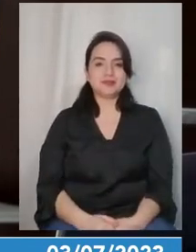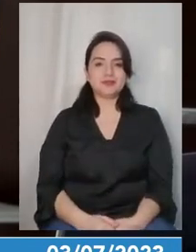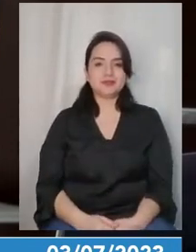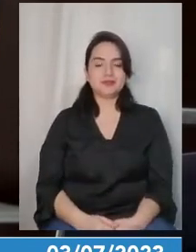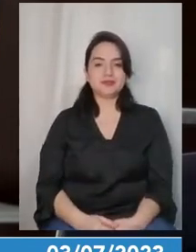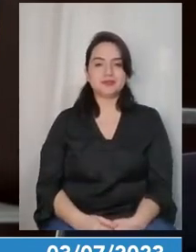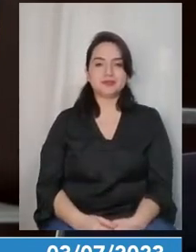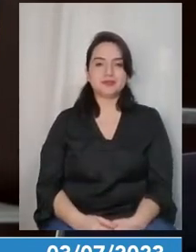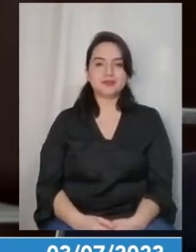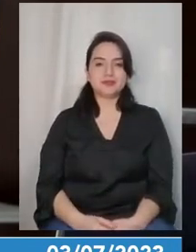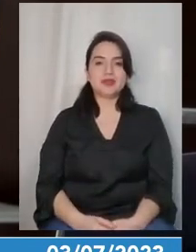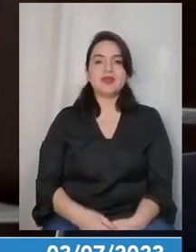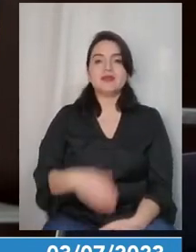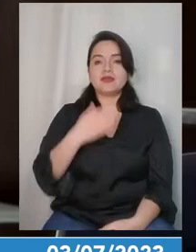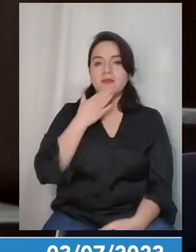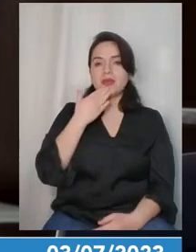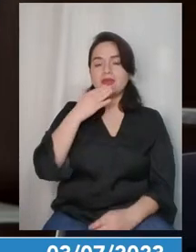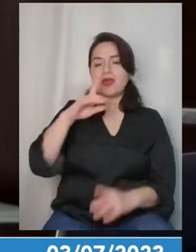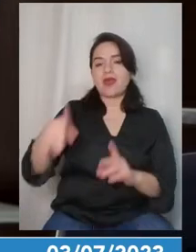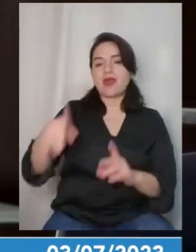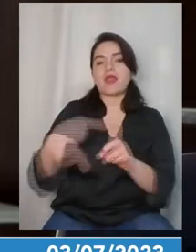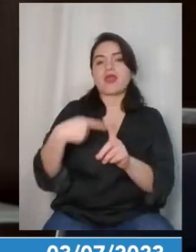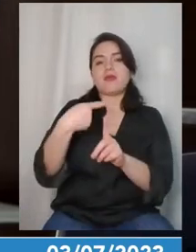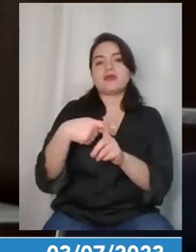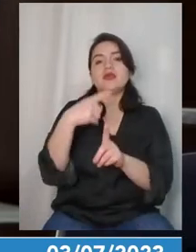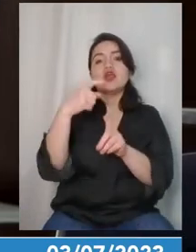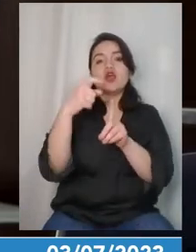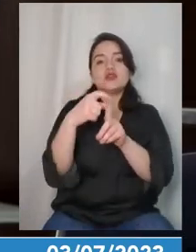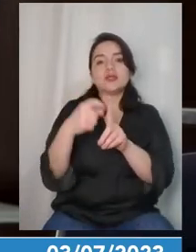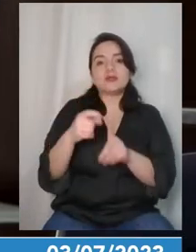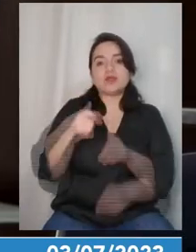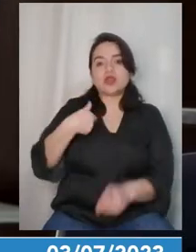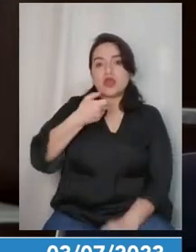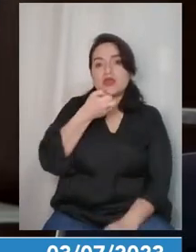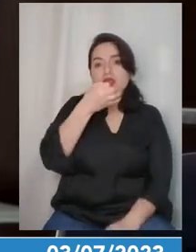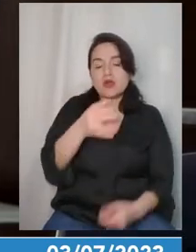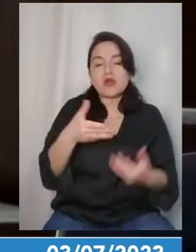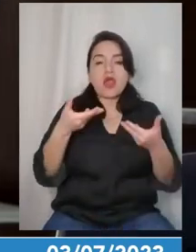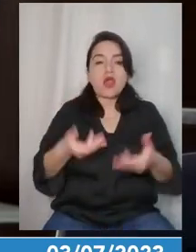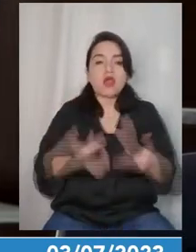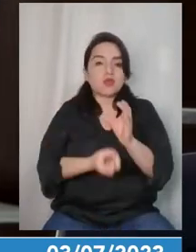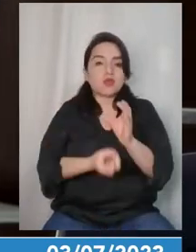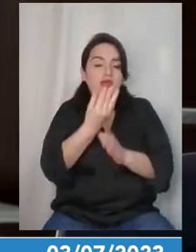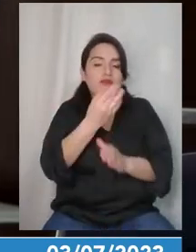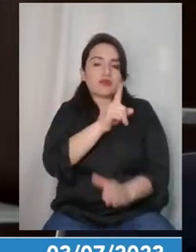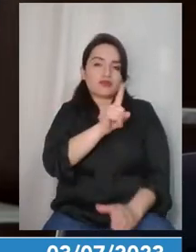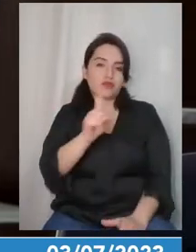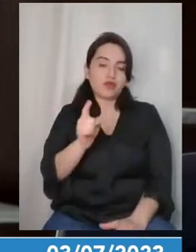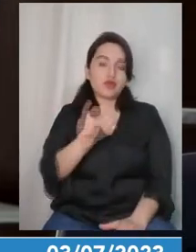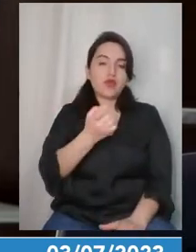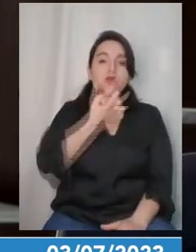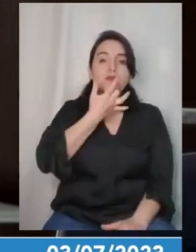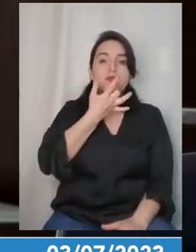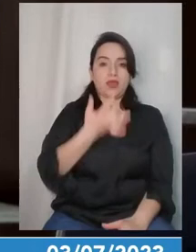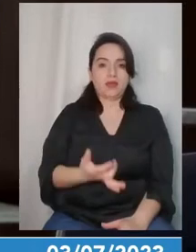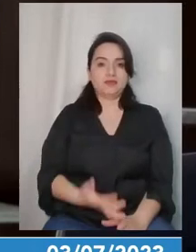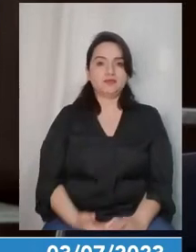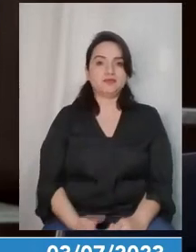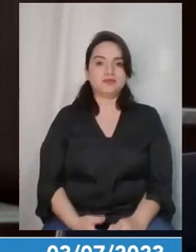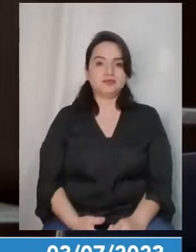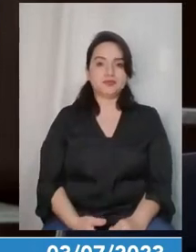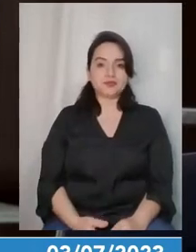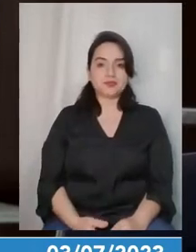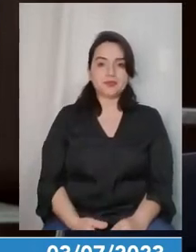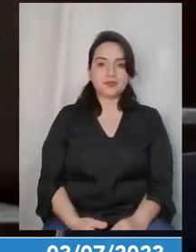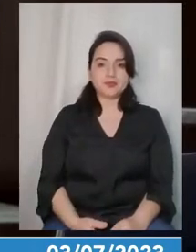Además, los conceptos que menciono en este momento no son novedosos. ¿Por qué? El concepto de que los animales